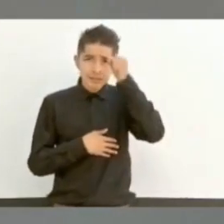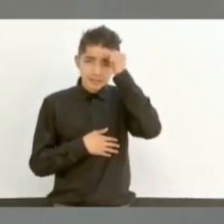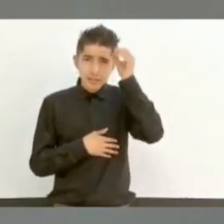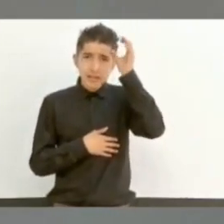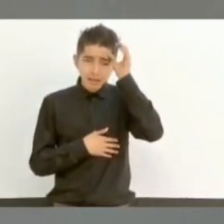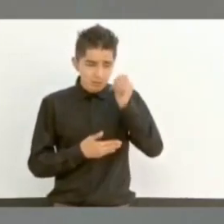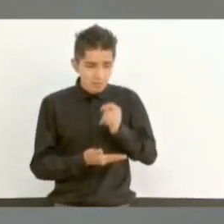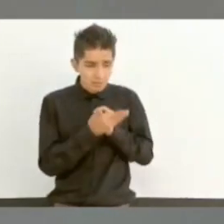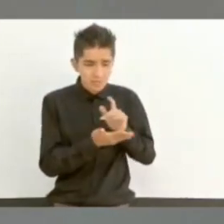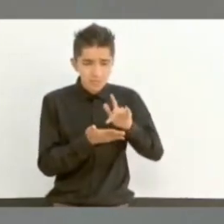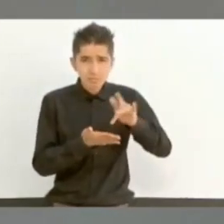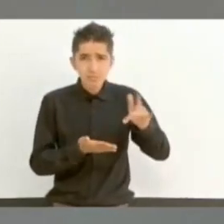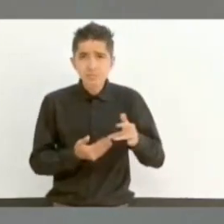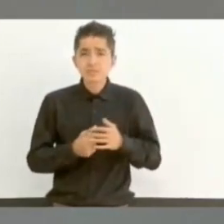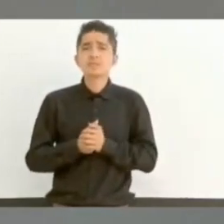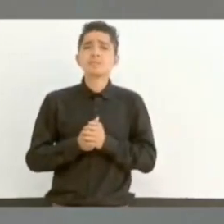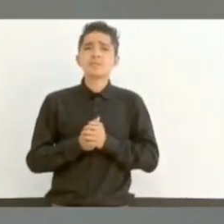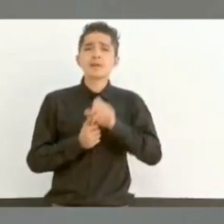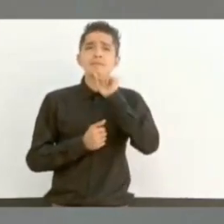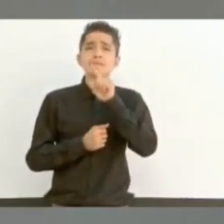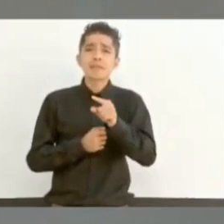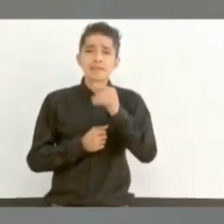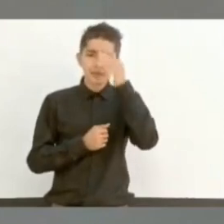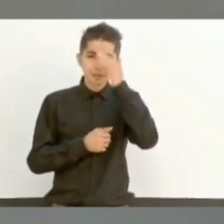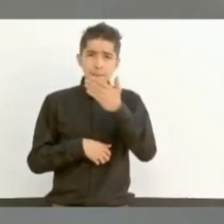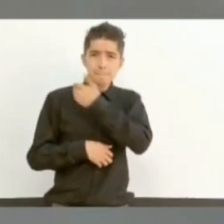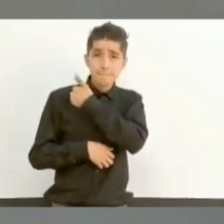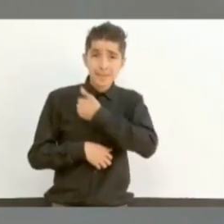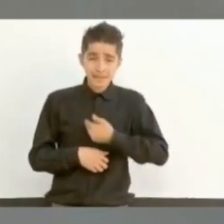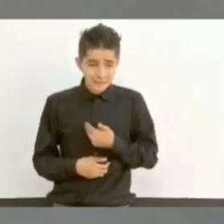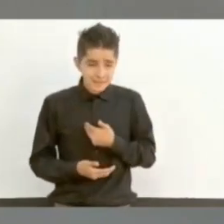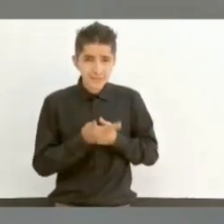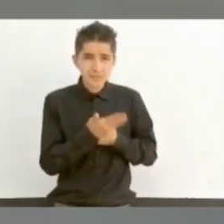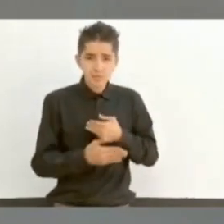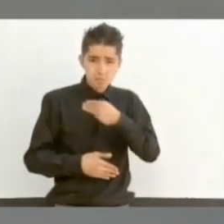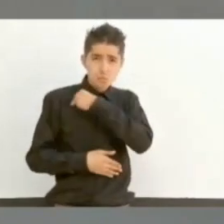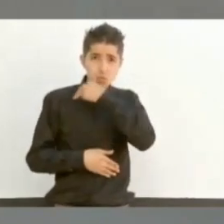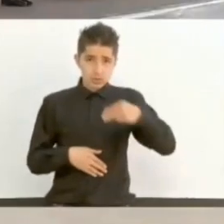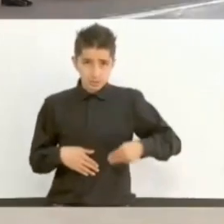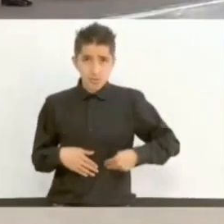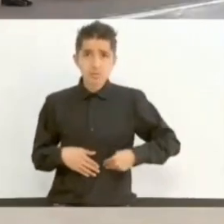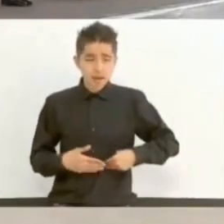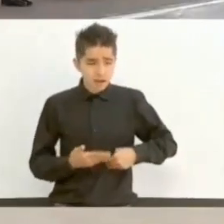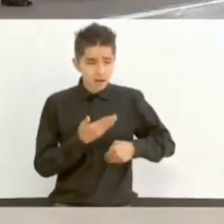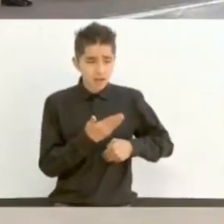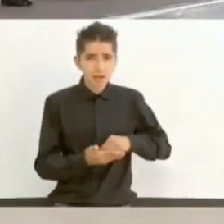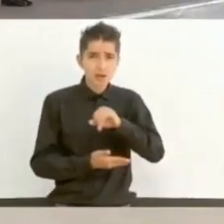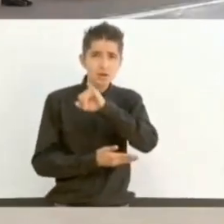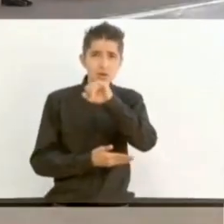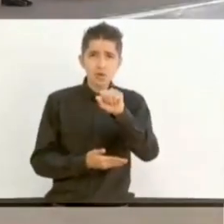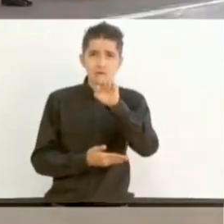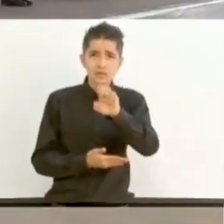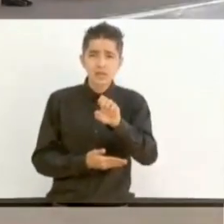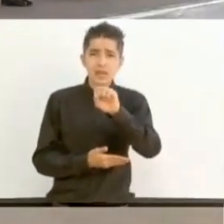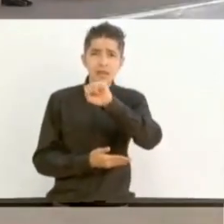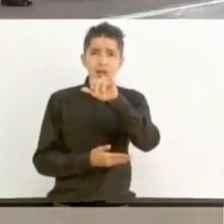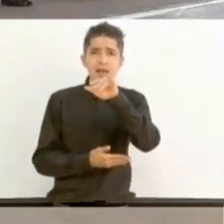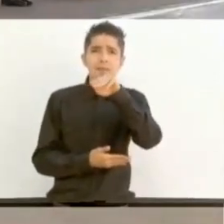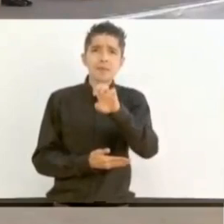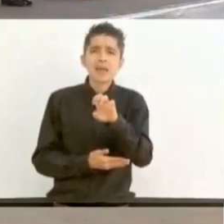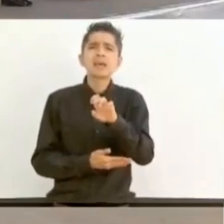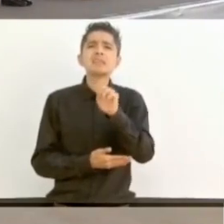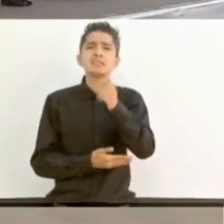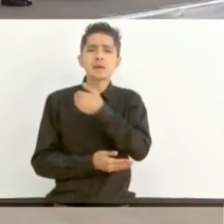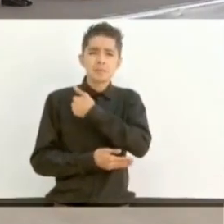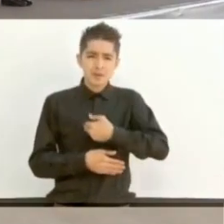Silvano Aureoles, al ciudadano presidente municipal José Jaime Hinojosa,